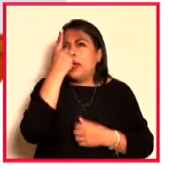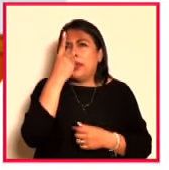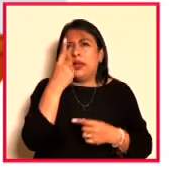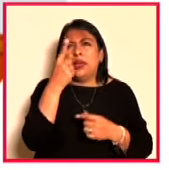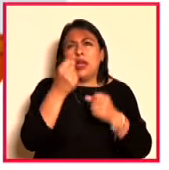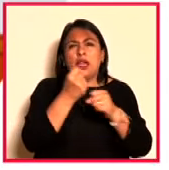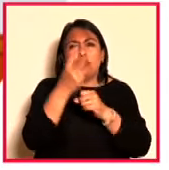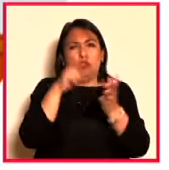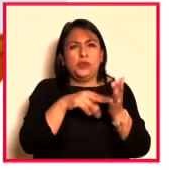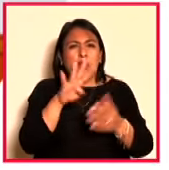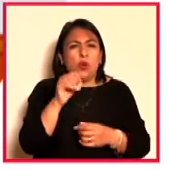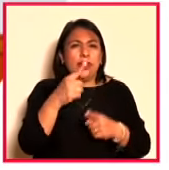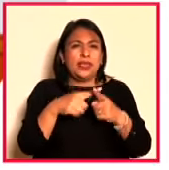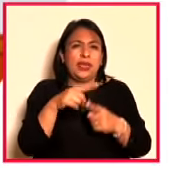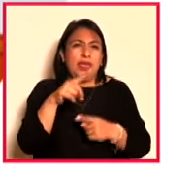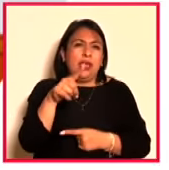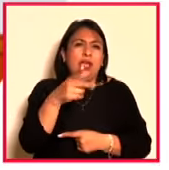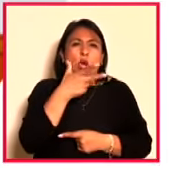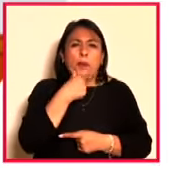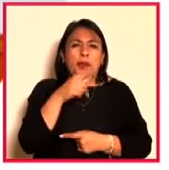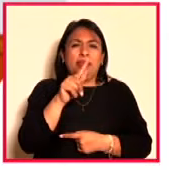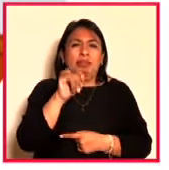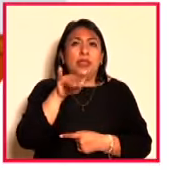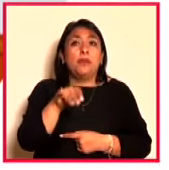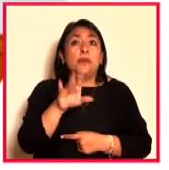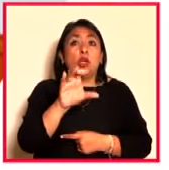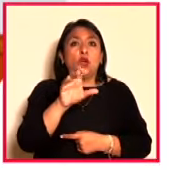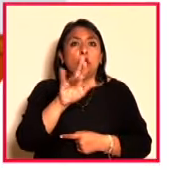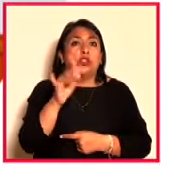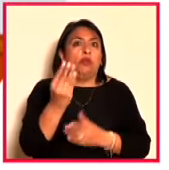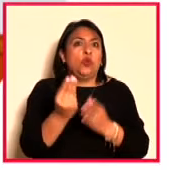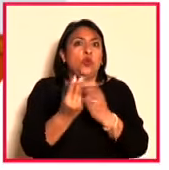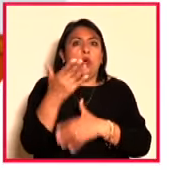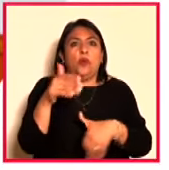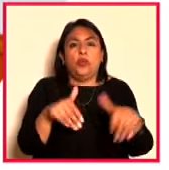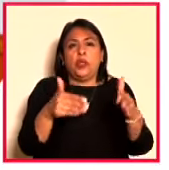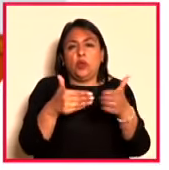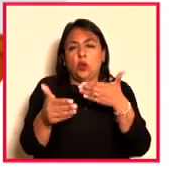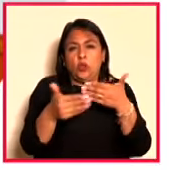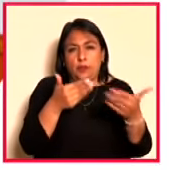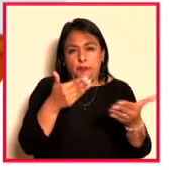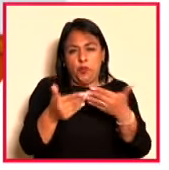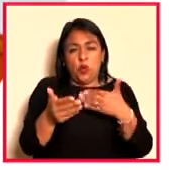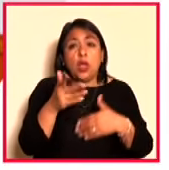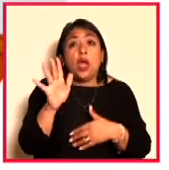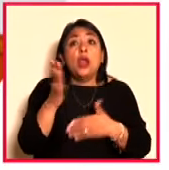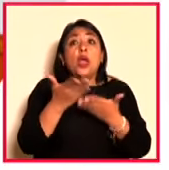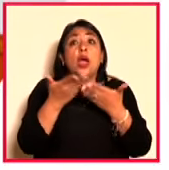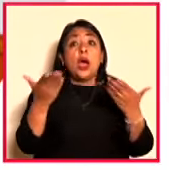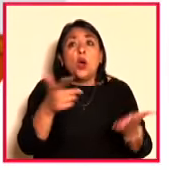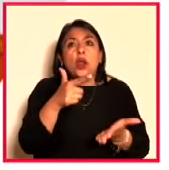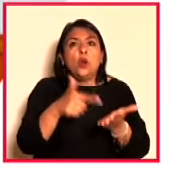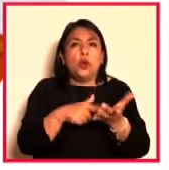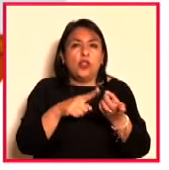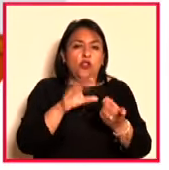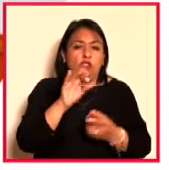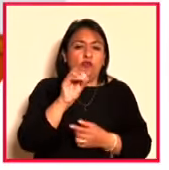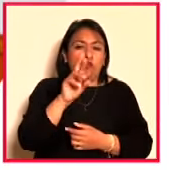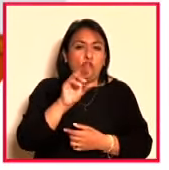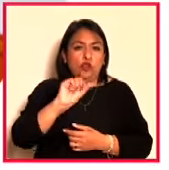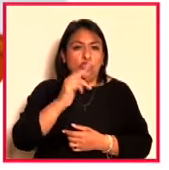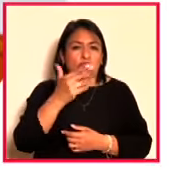2009 por el dramaturgo británico Tim Roche, considerado un innovador del teatro contemporáneo occidental, llega ahora al Foro Shakespeare para invitar al